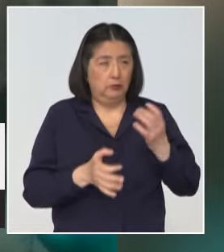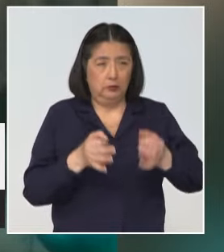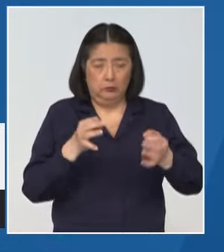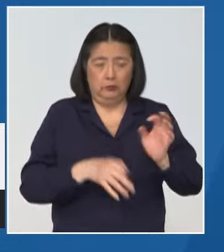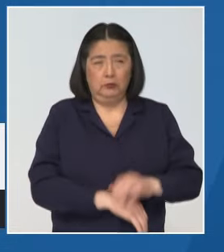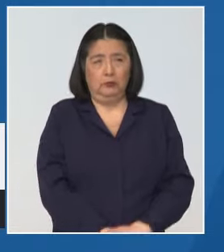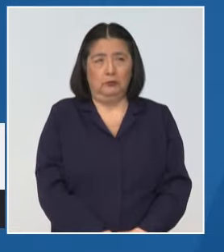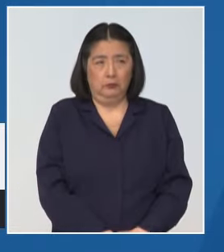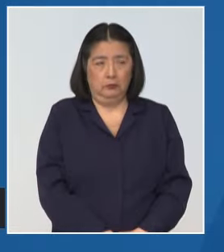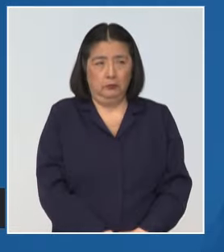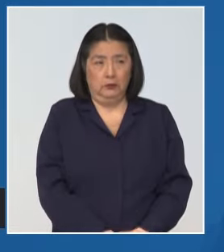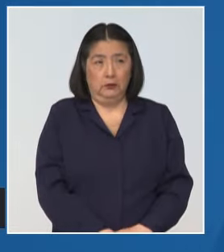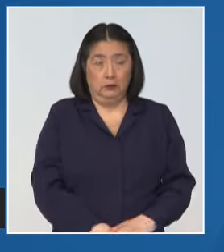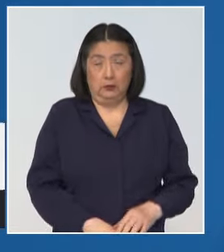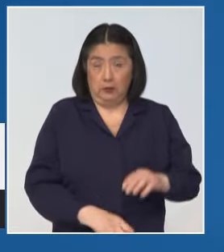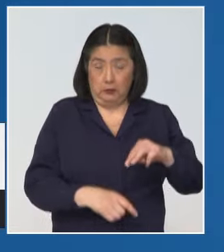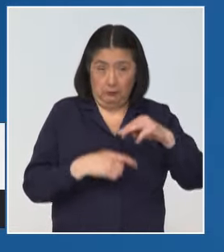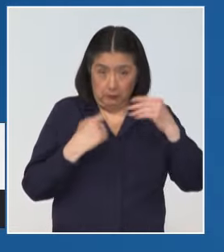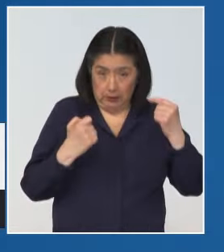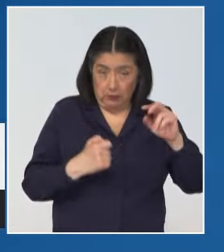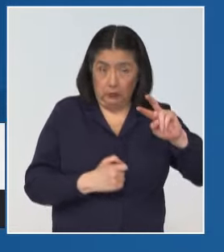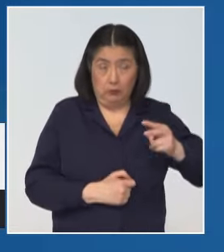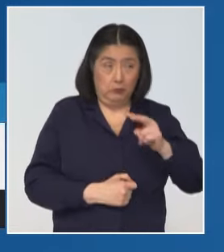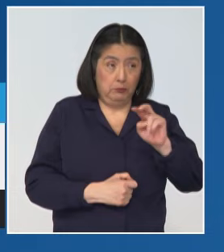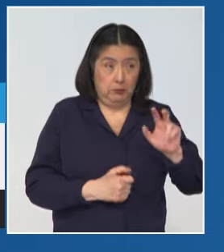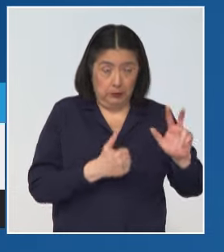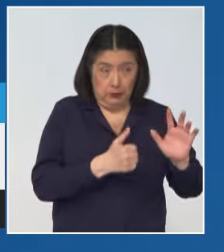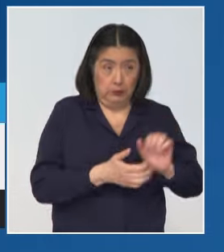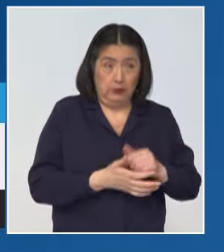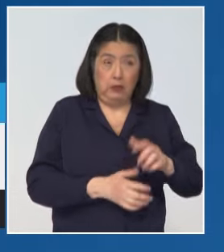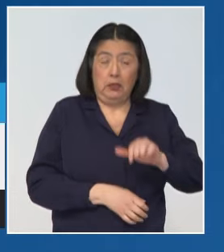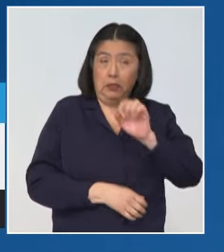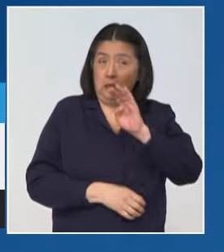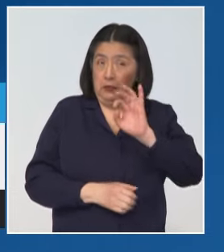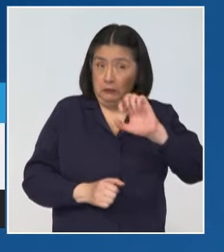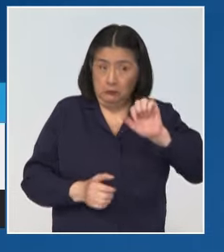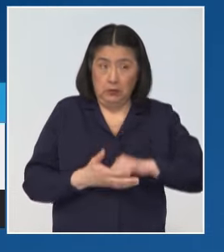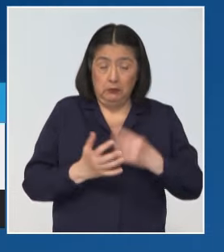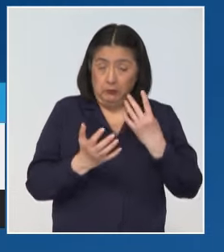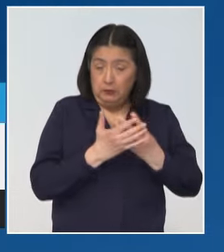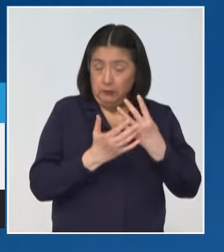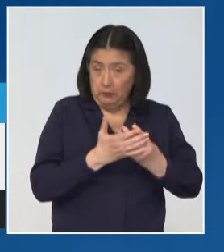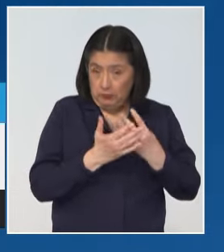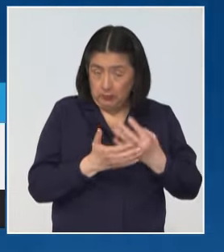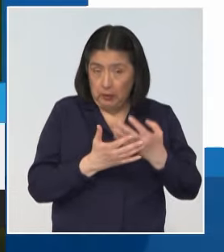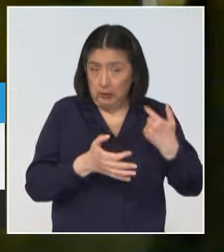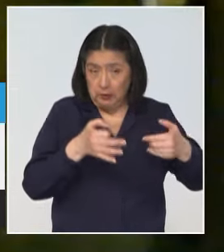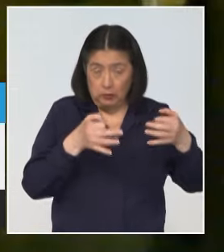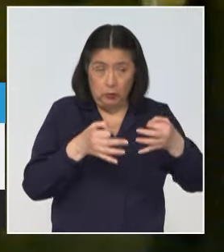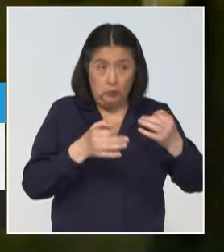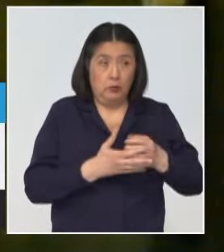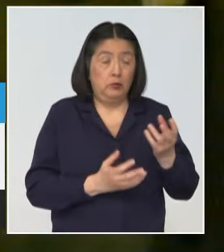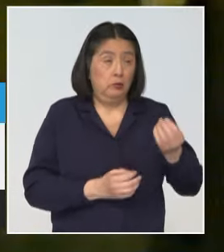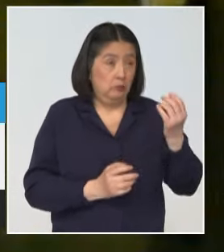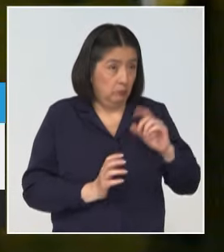justicia. Hasta marzo de 2026, Abel Valdivia estará cumpliendo prisión preventiva por